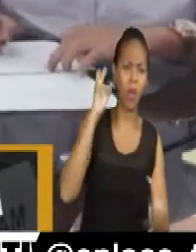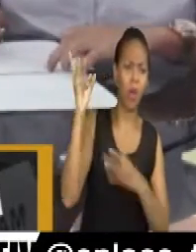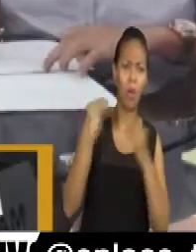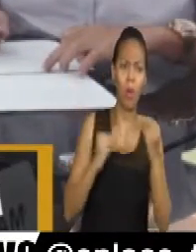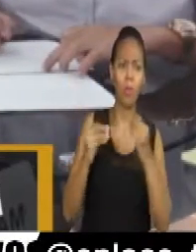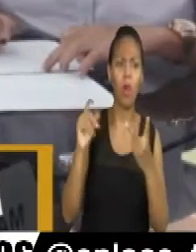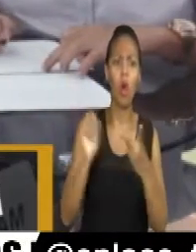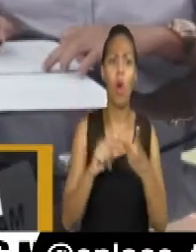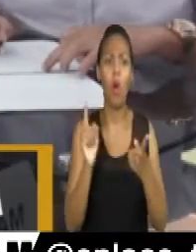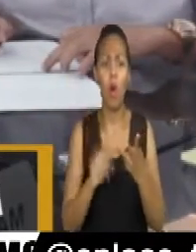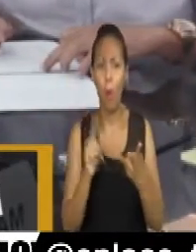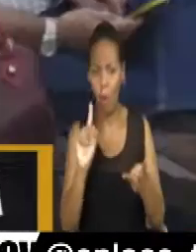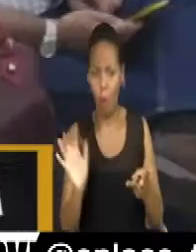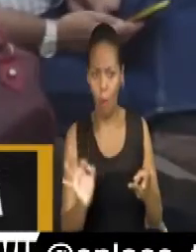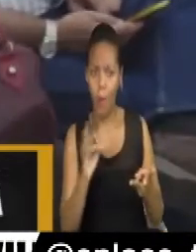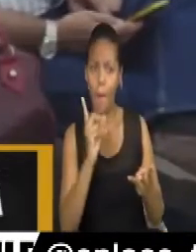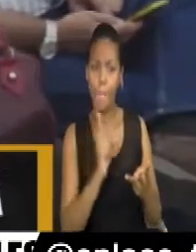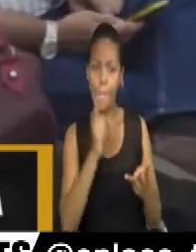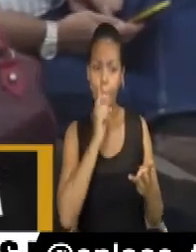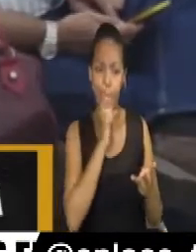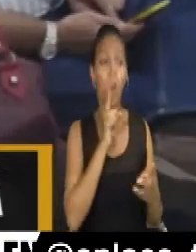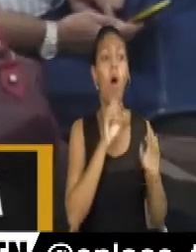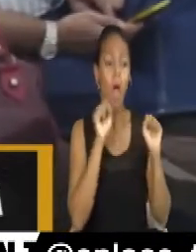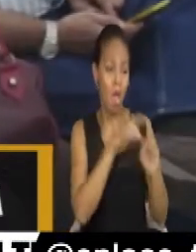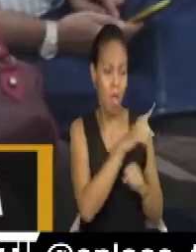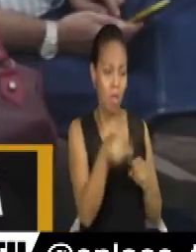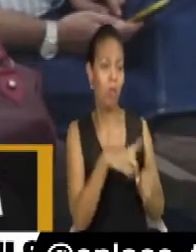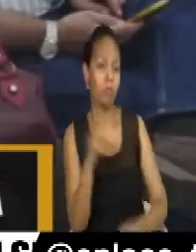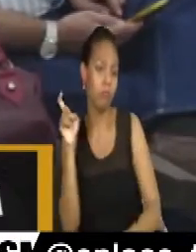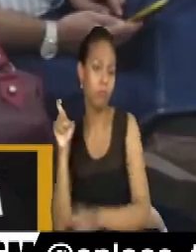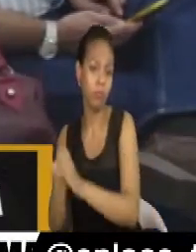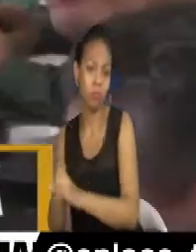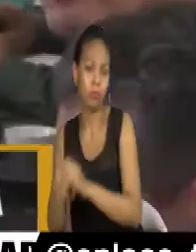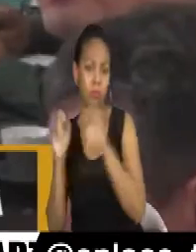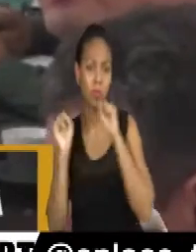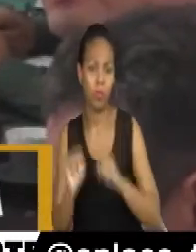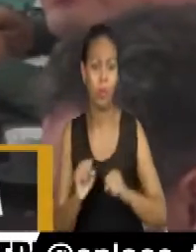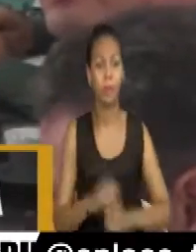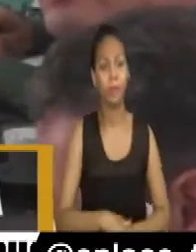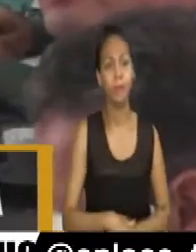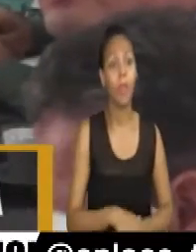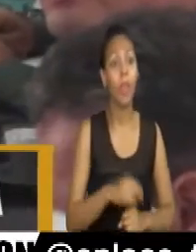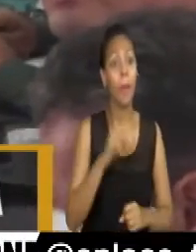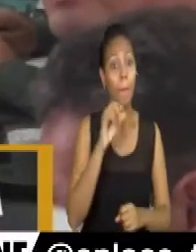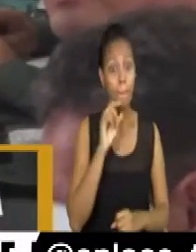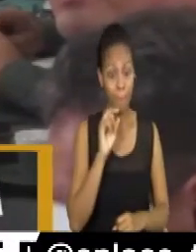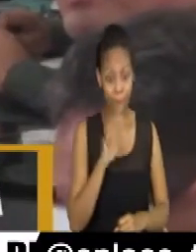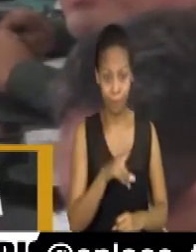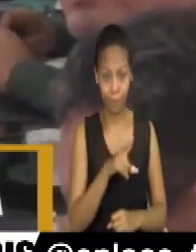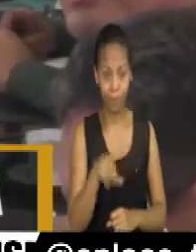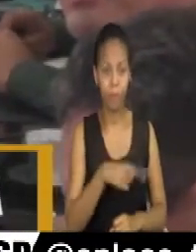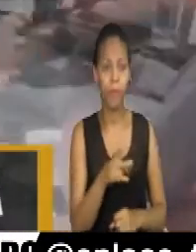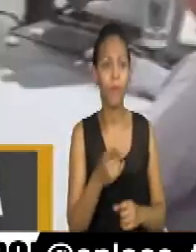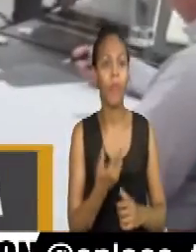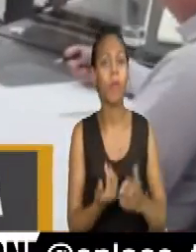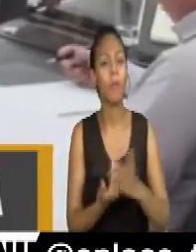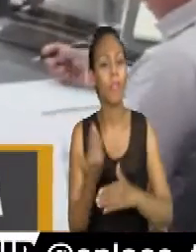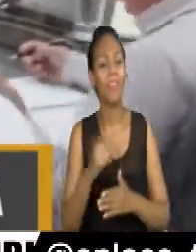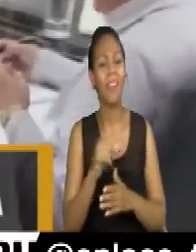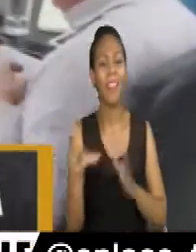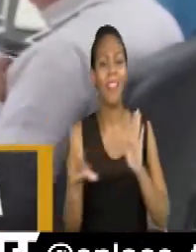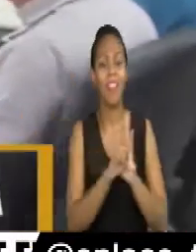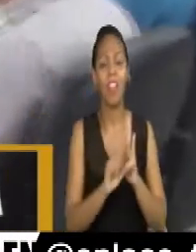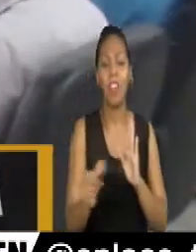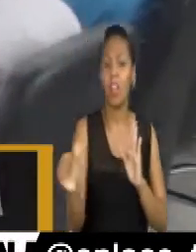Consejo Nacional Electoral. Y el 1 de julio termina cualquier tipo de publicidad. Ese mismo día comenzará la ley seca que